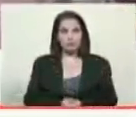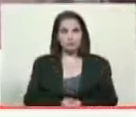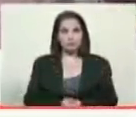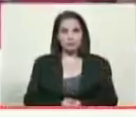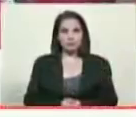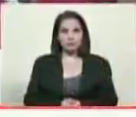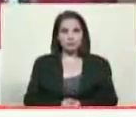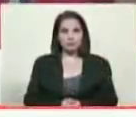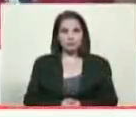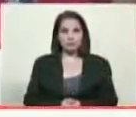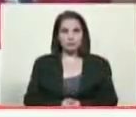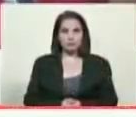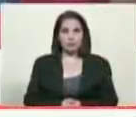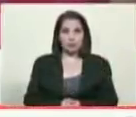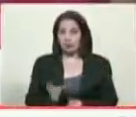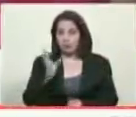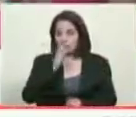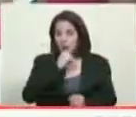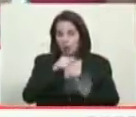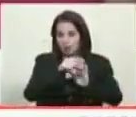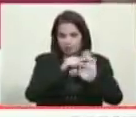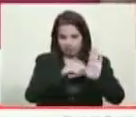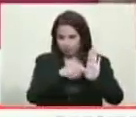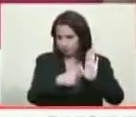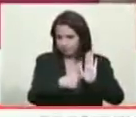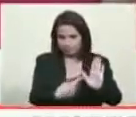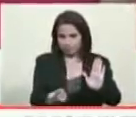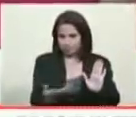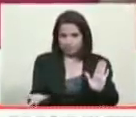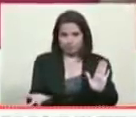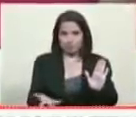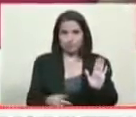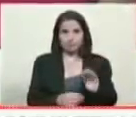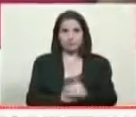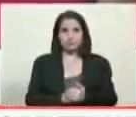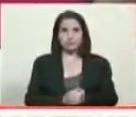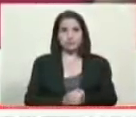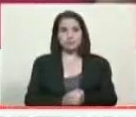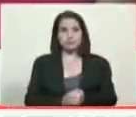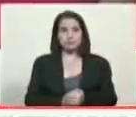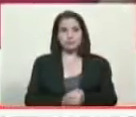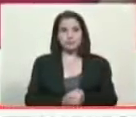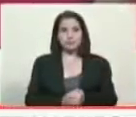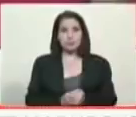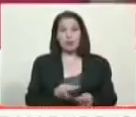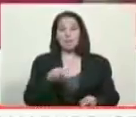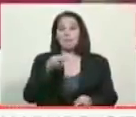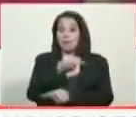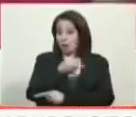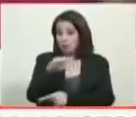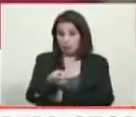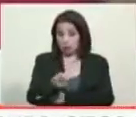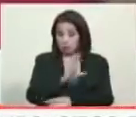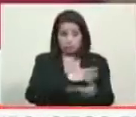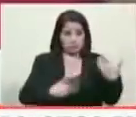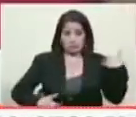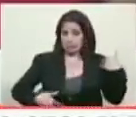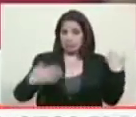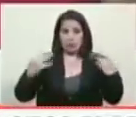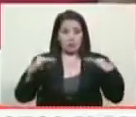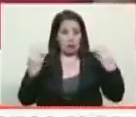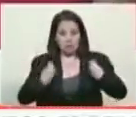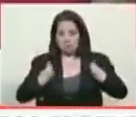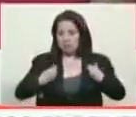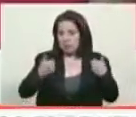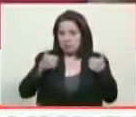O sea que eso no aplica. ¿Ah? Y mandando además, vivito,